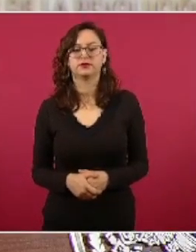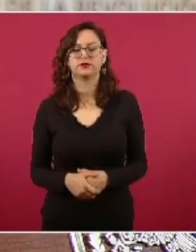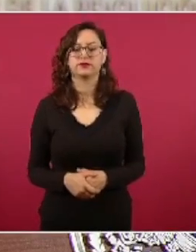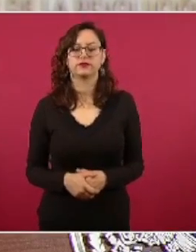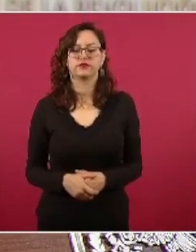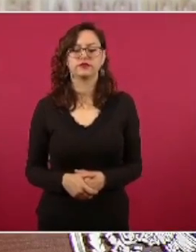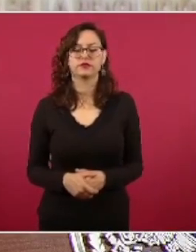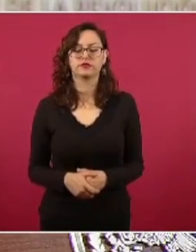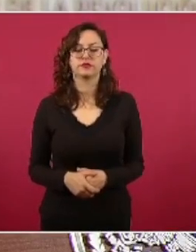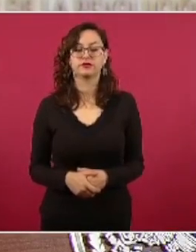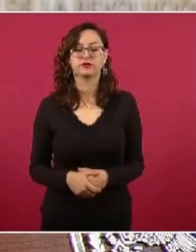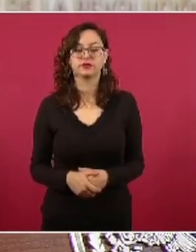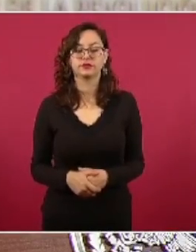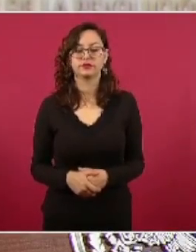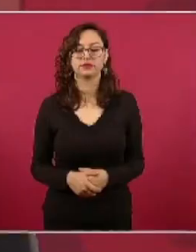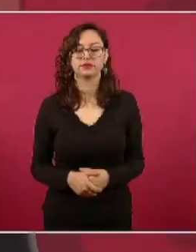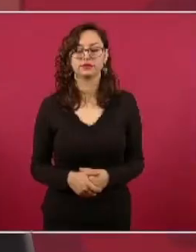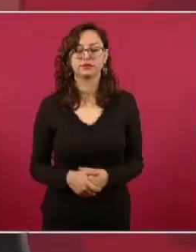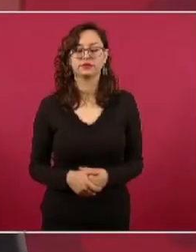pero